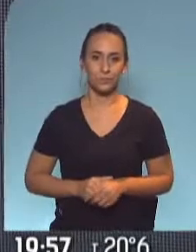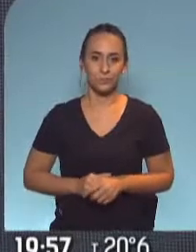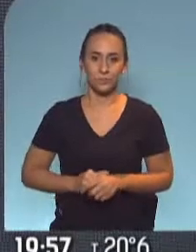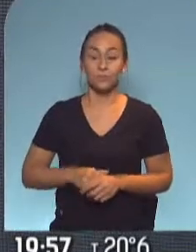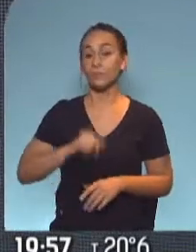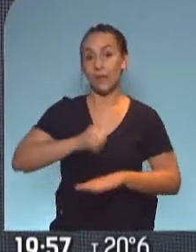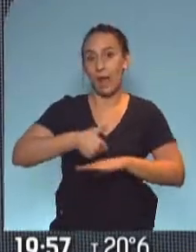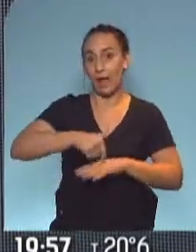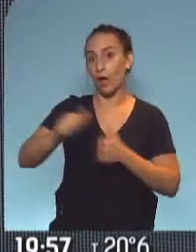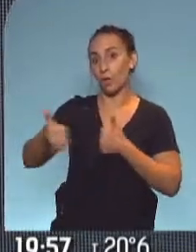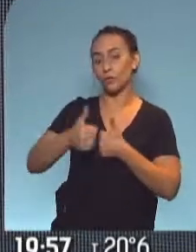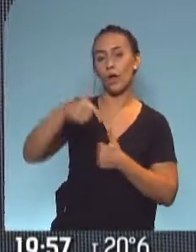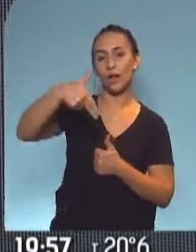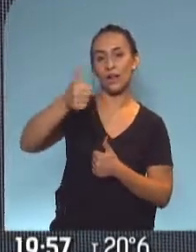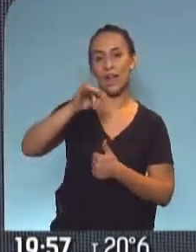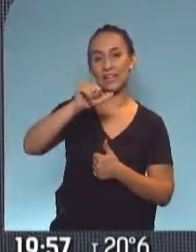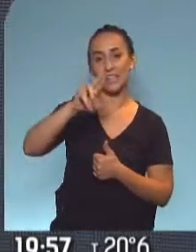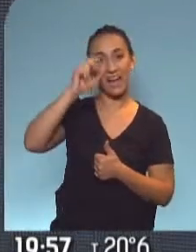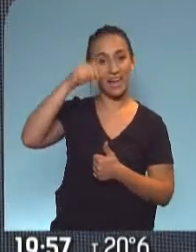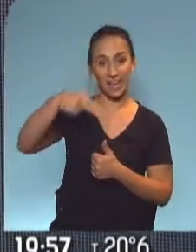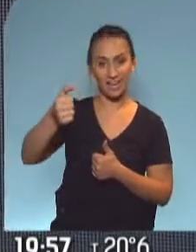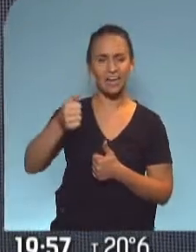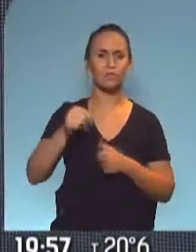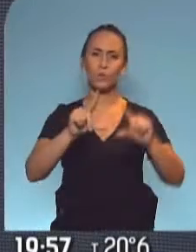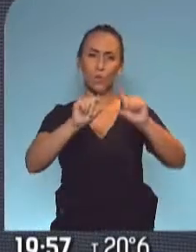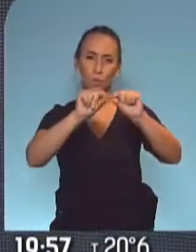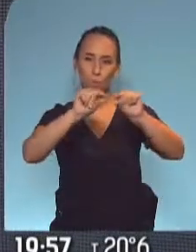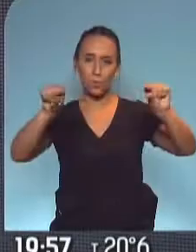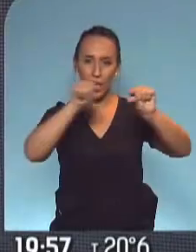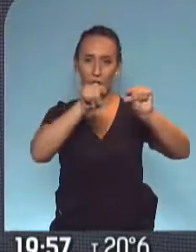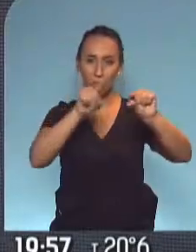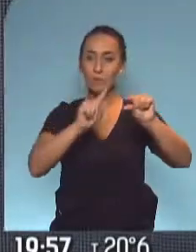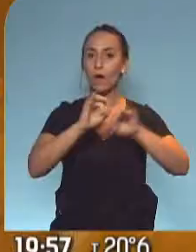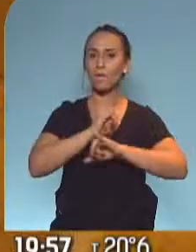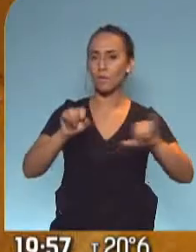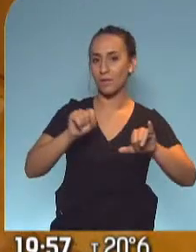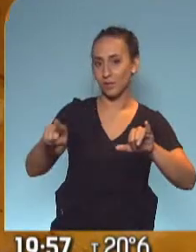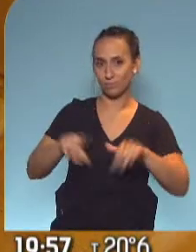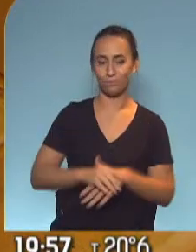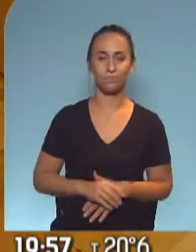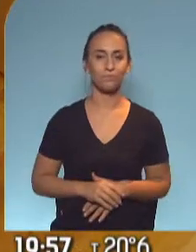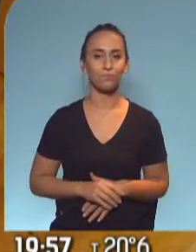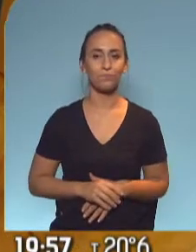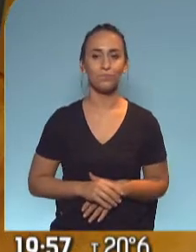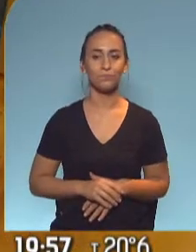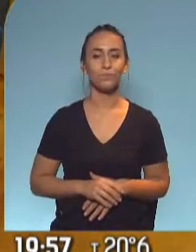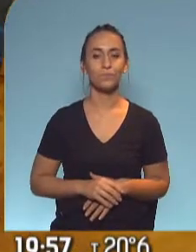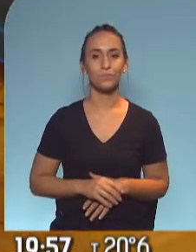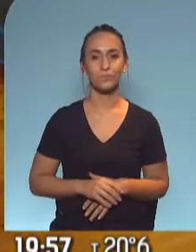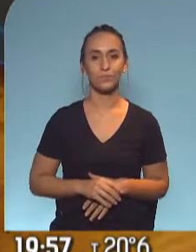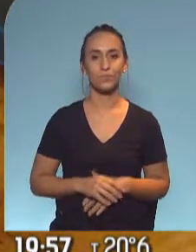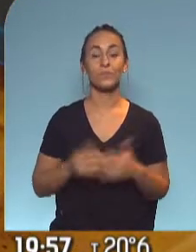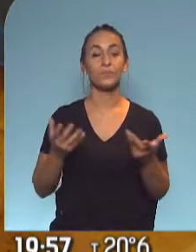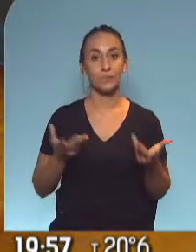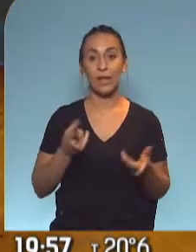Y aquí estamos con Acelera Lo Magno nuevamente en la pantalla. Hay un número que empieza a definir la información que trae NASA. Te escuchamos. Exactamente, Ari. Bueno, nada más y nada